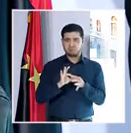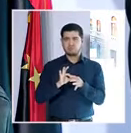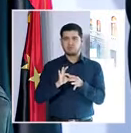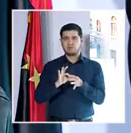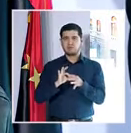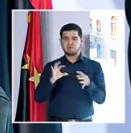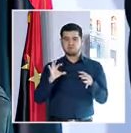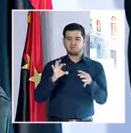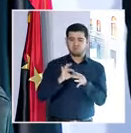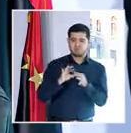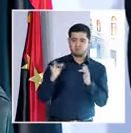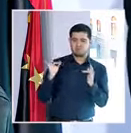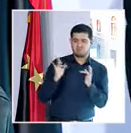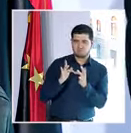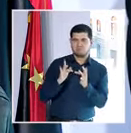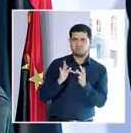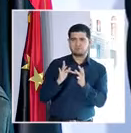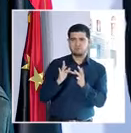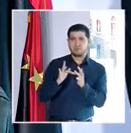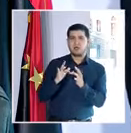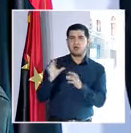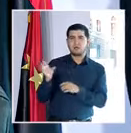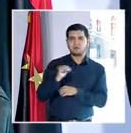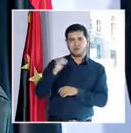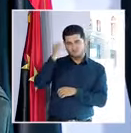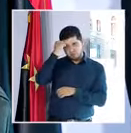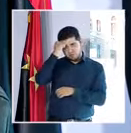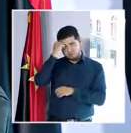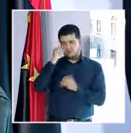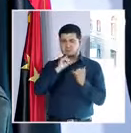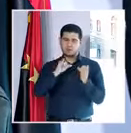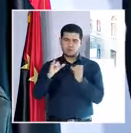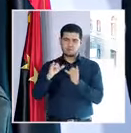la nómina. Aquí debo también reconocer